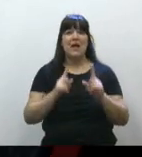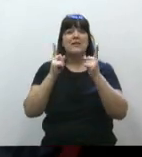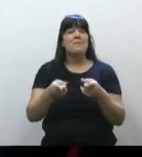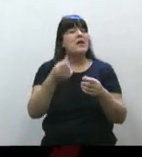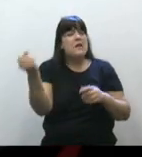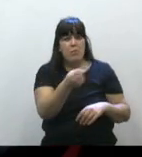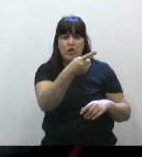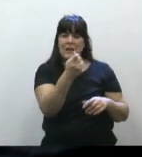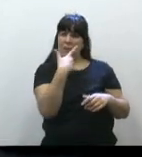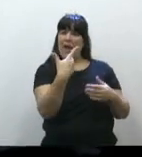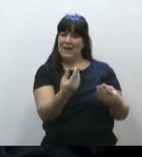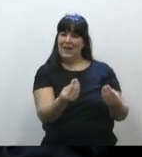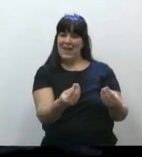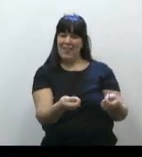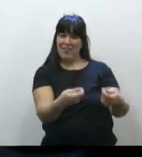el debate